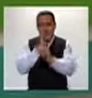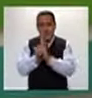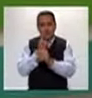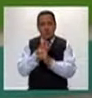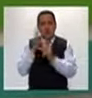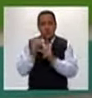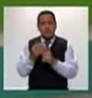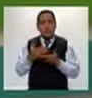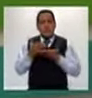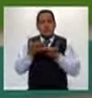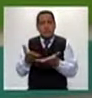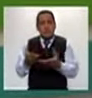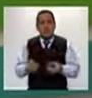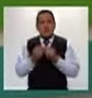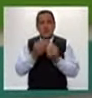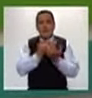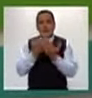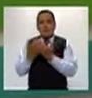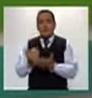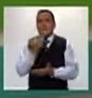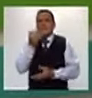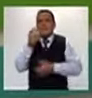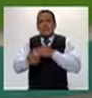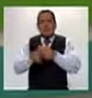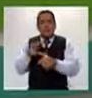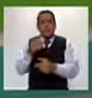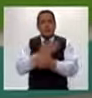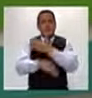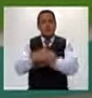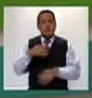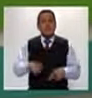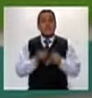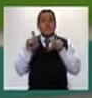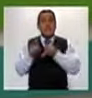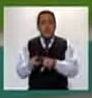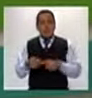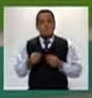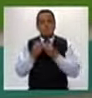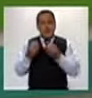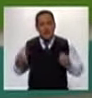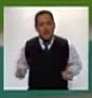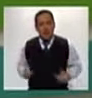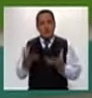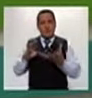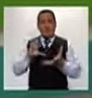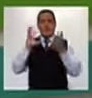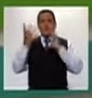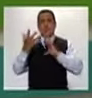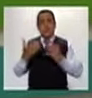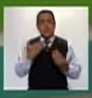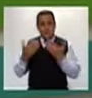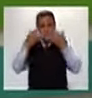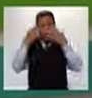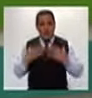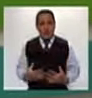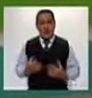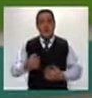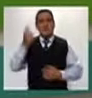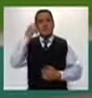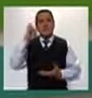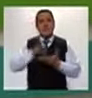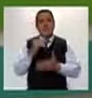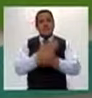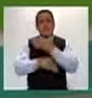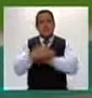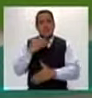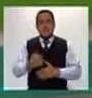articulación para identificar a las personas con discapacidad y además para motivarles a cambiar de actitud a pensar que la discapacidad